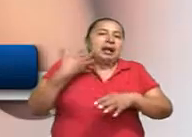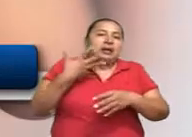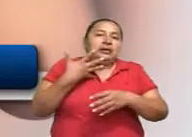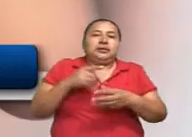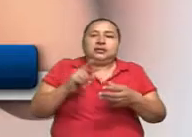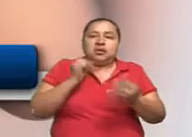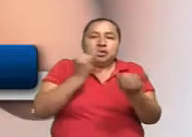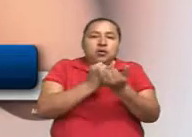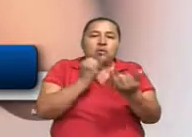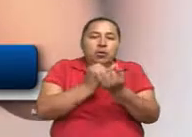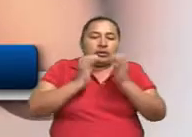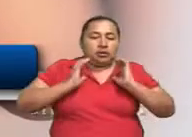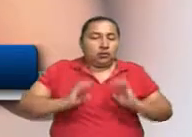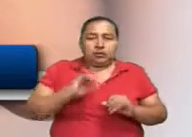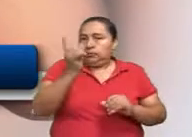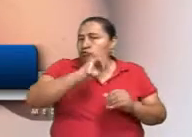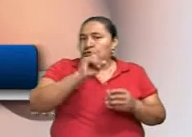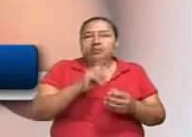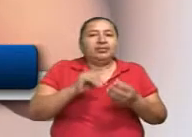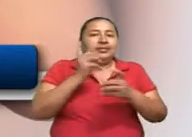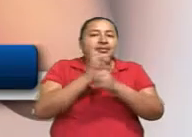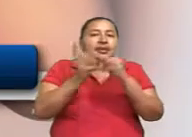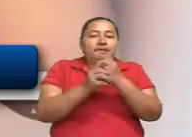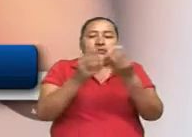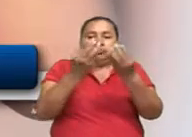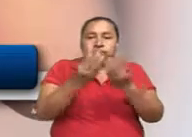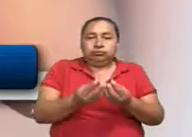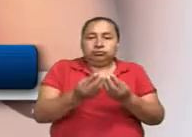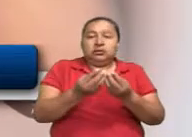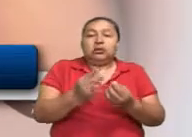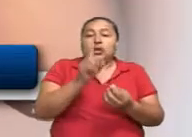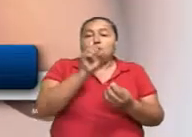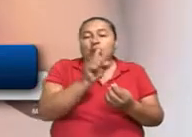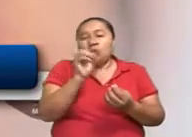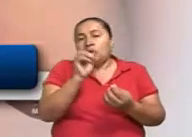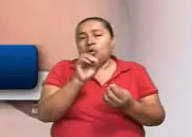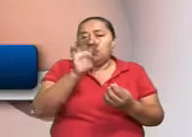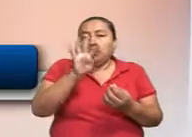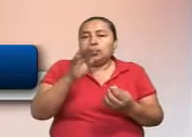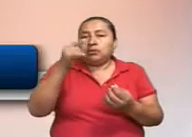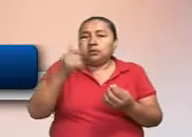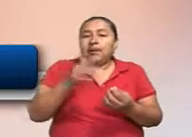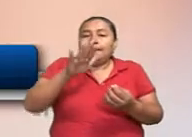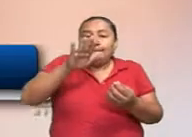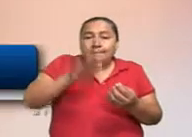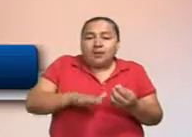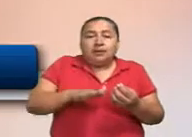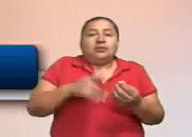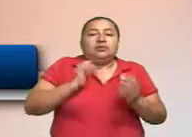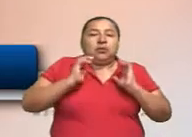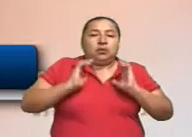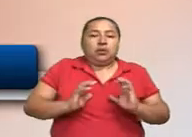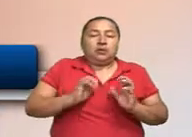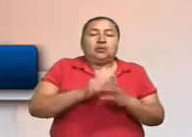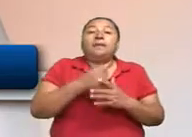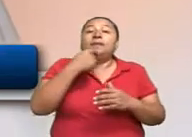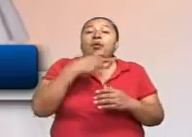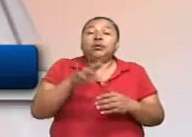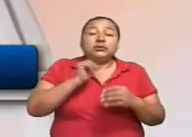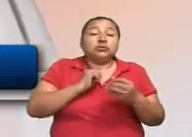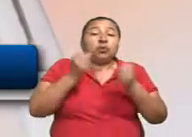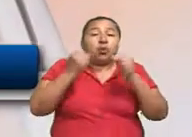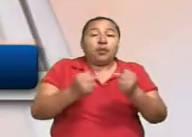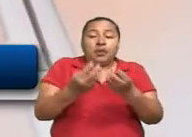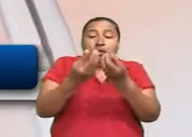a la temperatura del cuerpo. Sí. De 1 a 4 grados menos que la temperatura del cuerpo. Que la temperatura